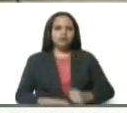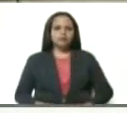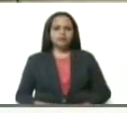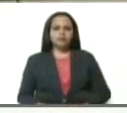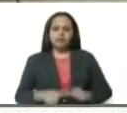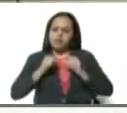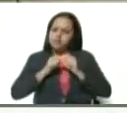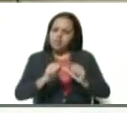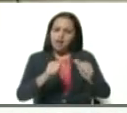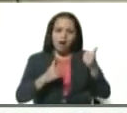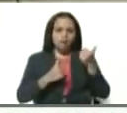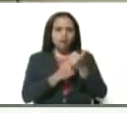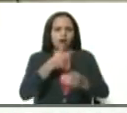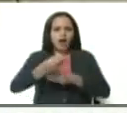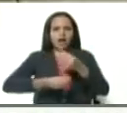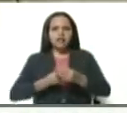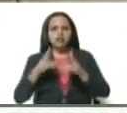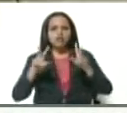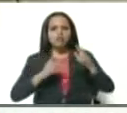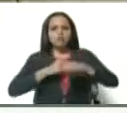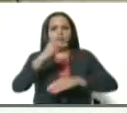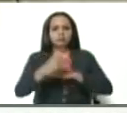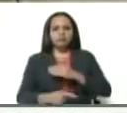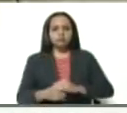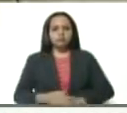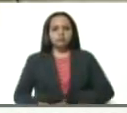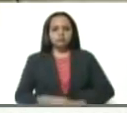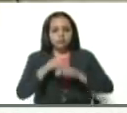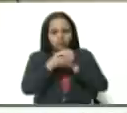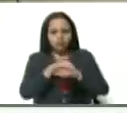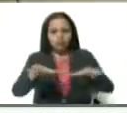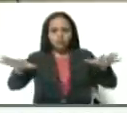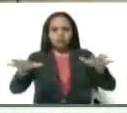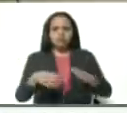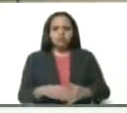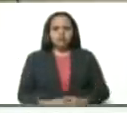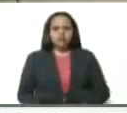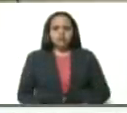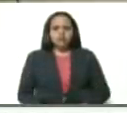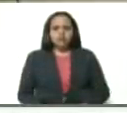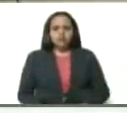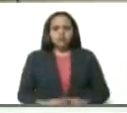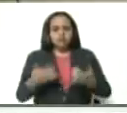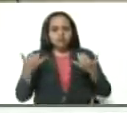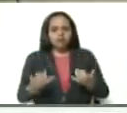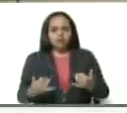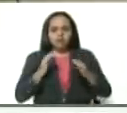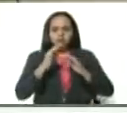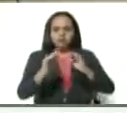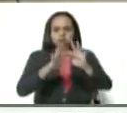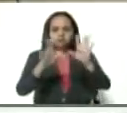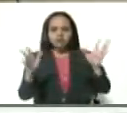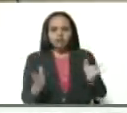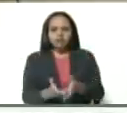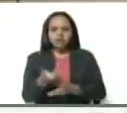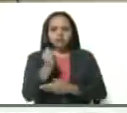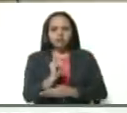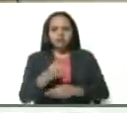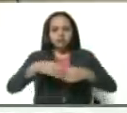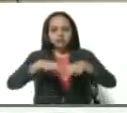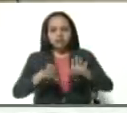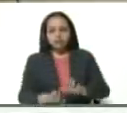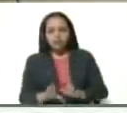respaldo, hacer nuevos planes de expansión. Ahora la pandemia ha obligado a cesar un